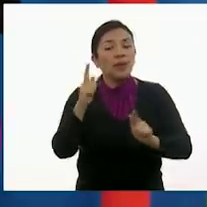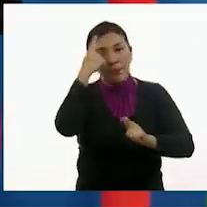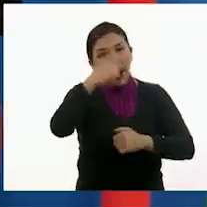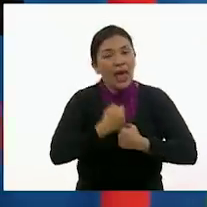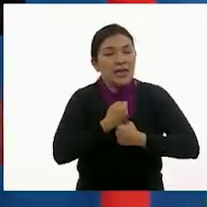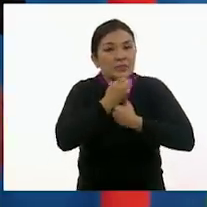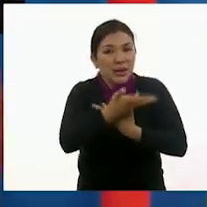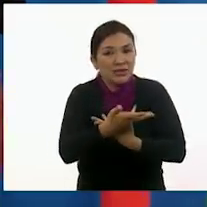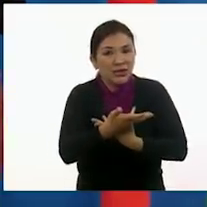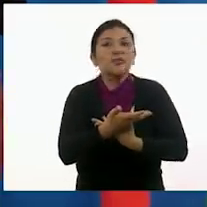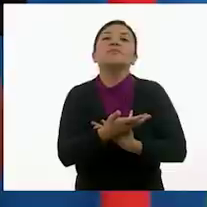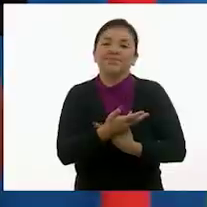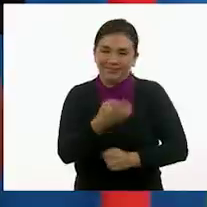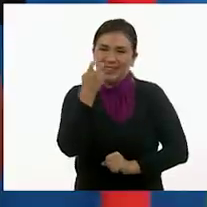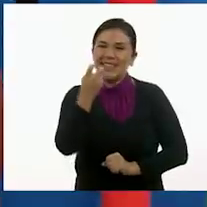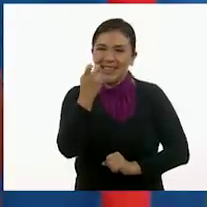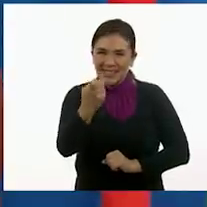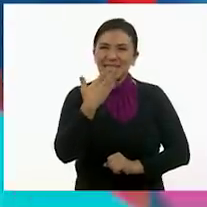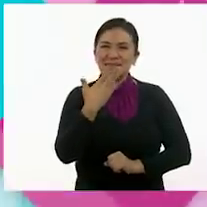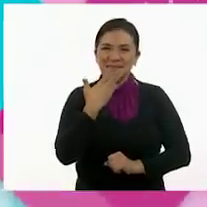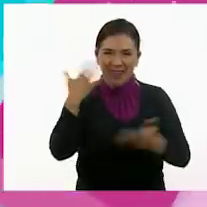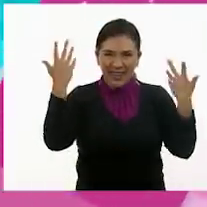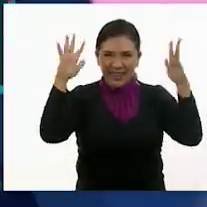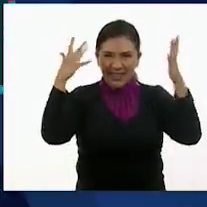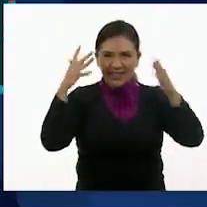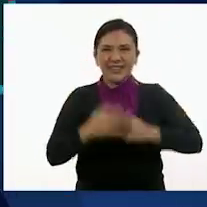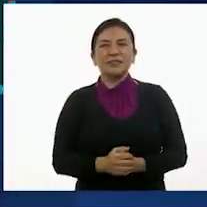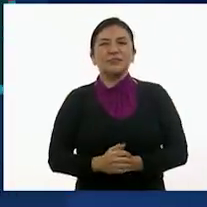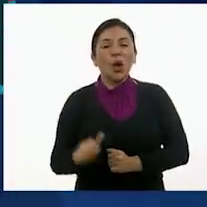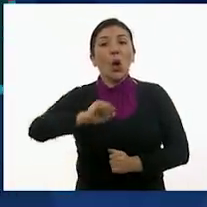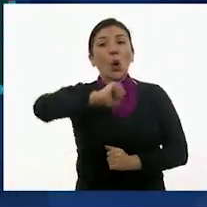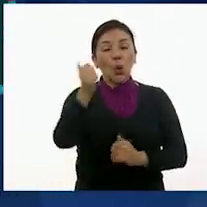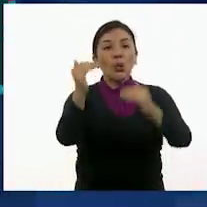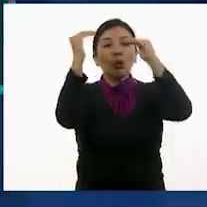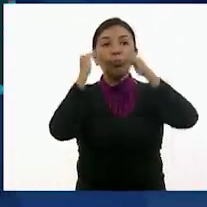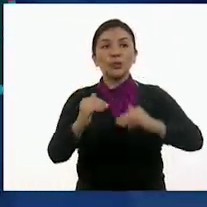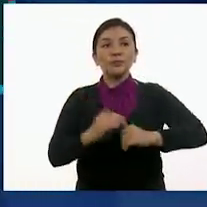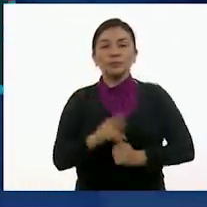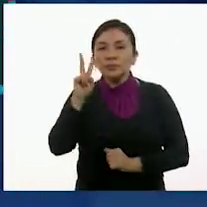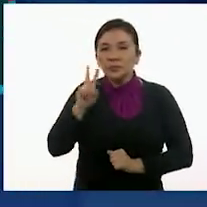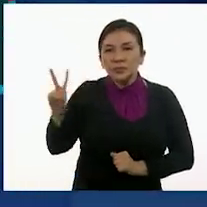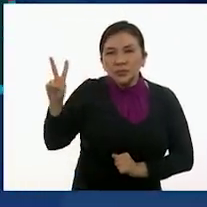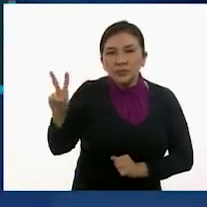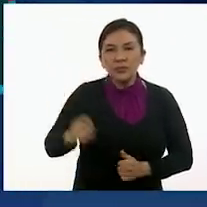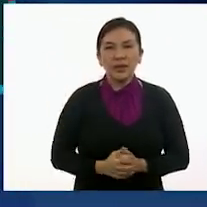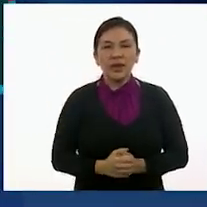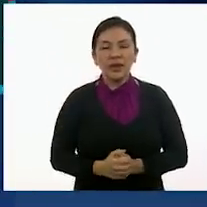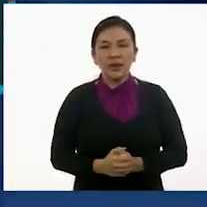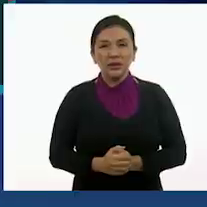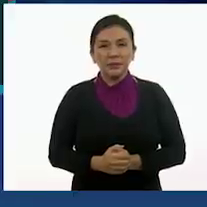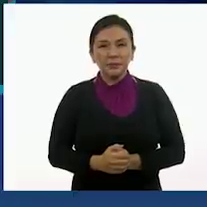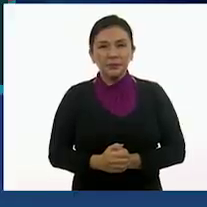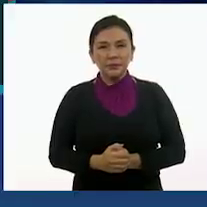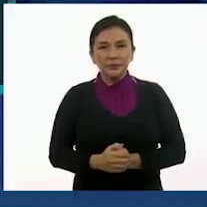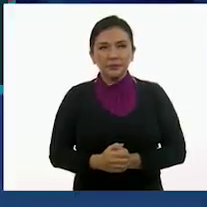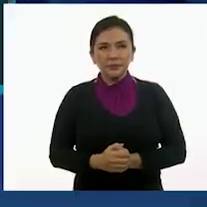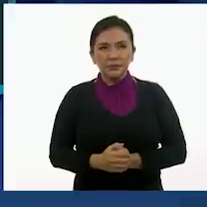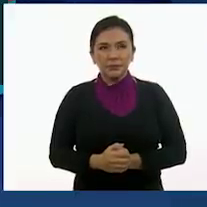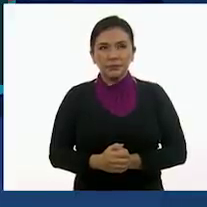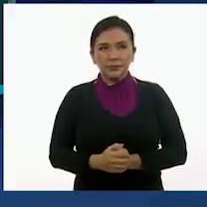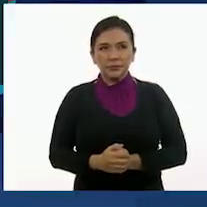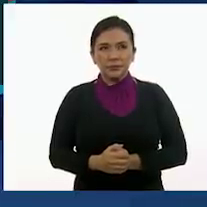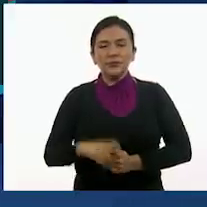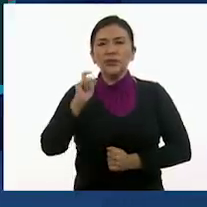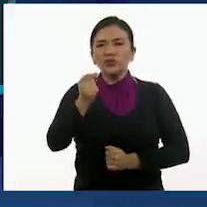Sí. Libertad de expresión. Perfecto. Muy bien. Nuestra siguiente imagen. Ajá.